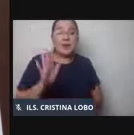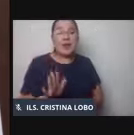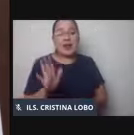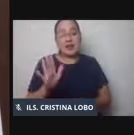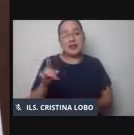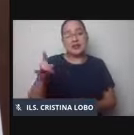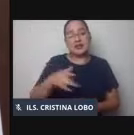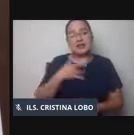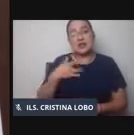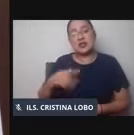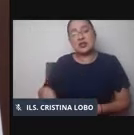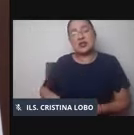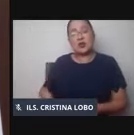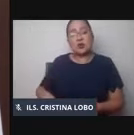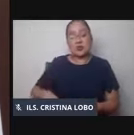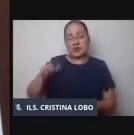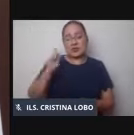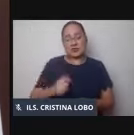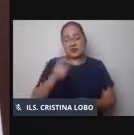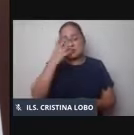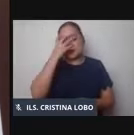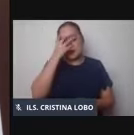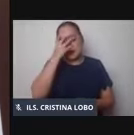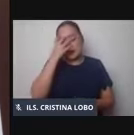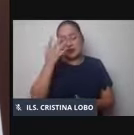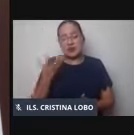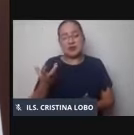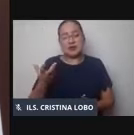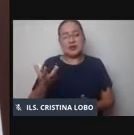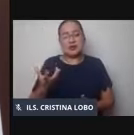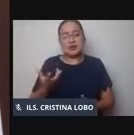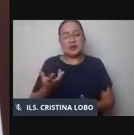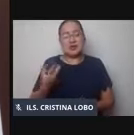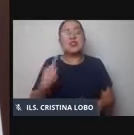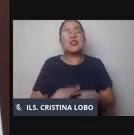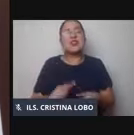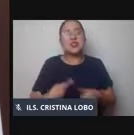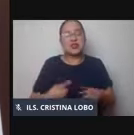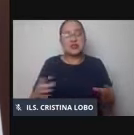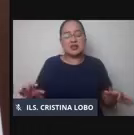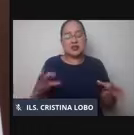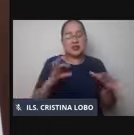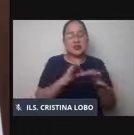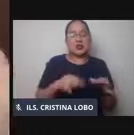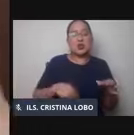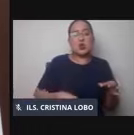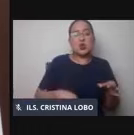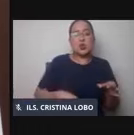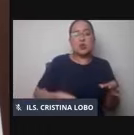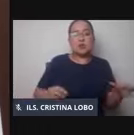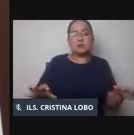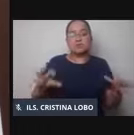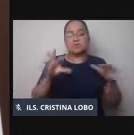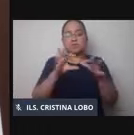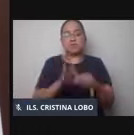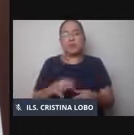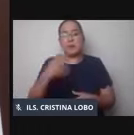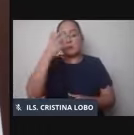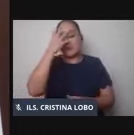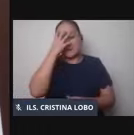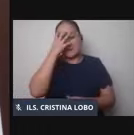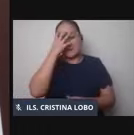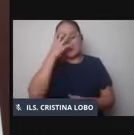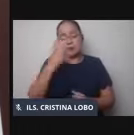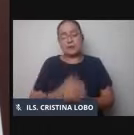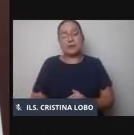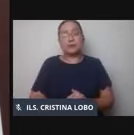llama vergüenza. ¿Quién alimenta la culpa? La vergüenza. Y entonces, ahí están